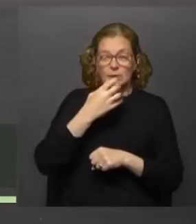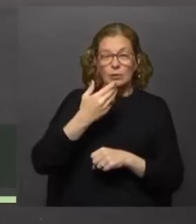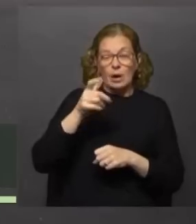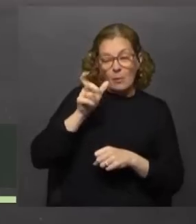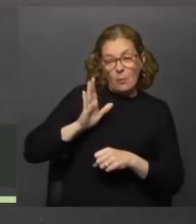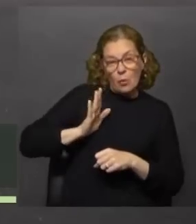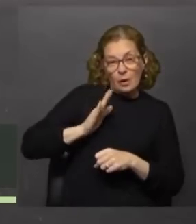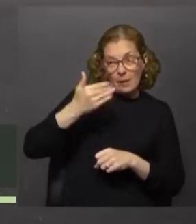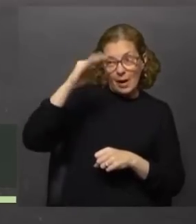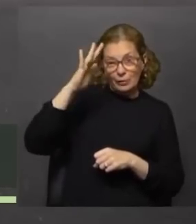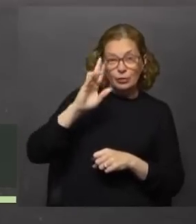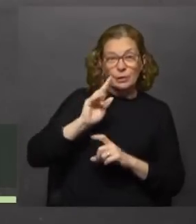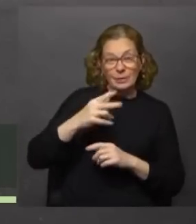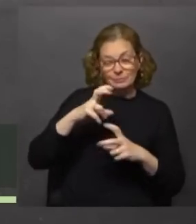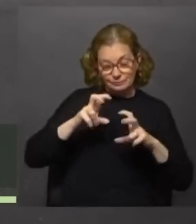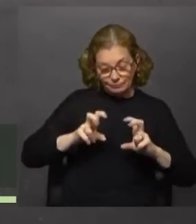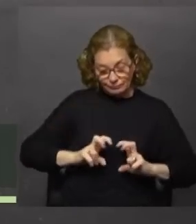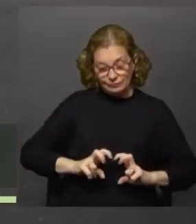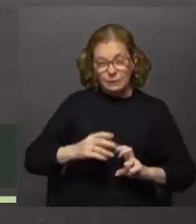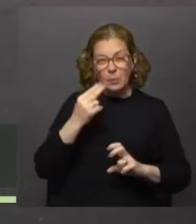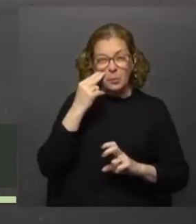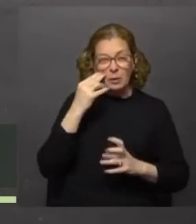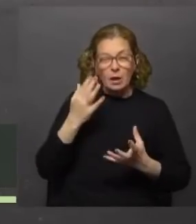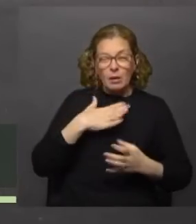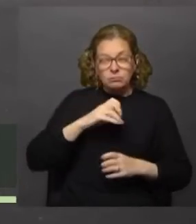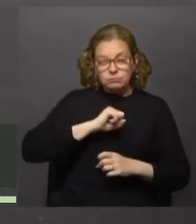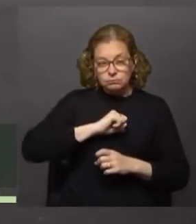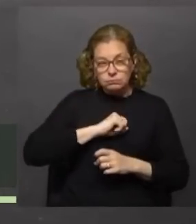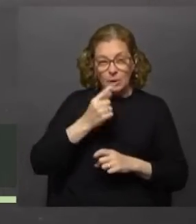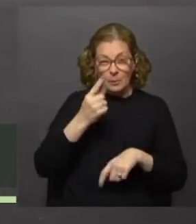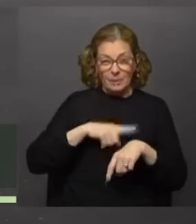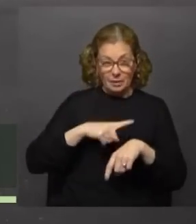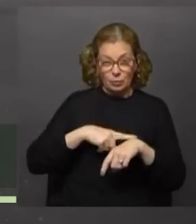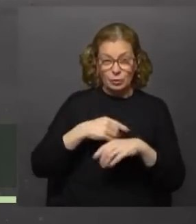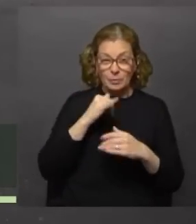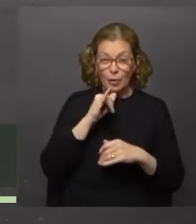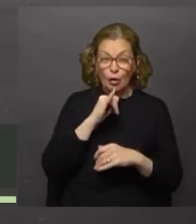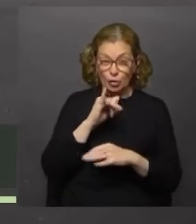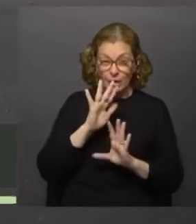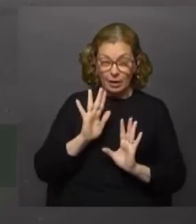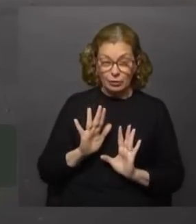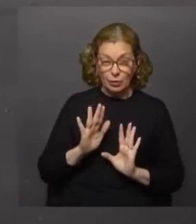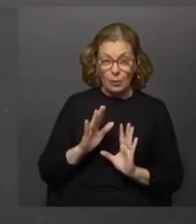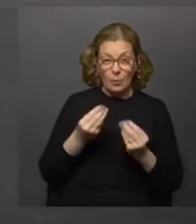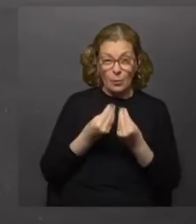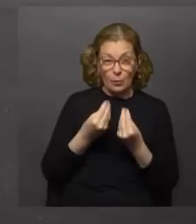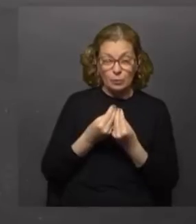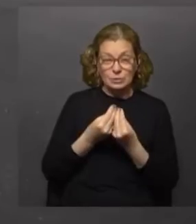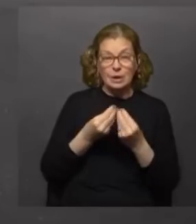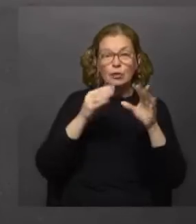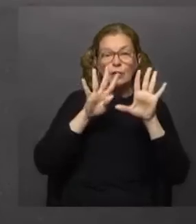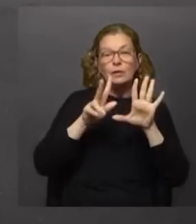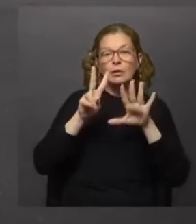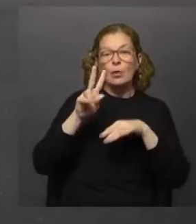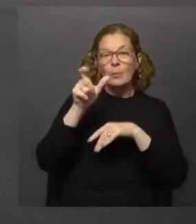también está en estudios por consecuencias de este incendio que en unos minutos estaremos desarrollando la mayoría de las 92 personas